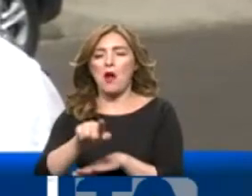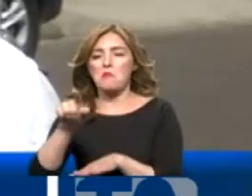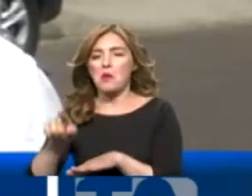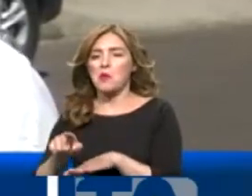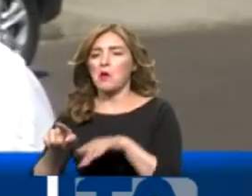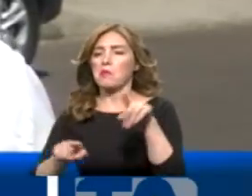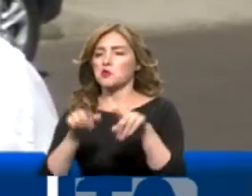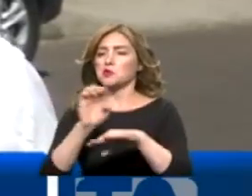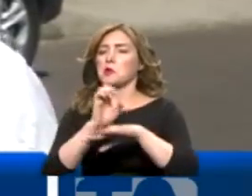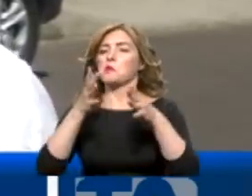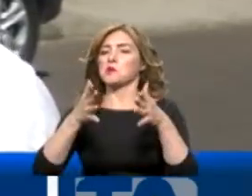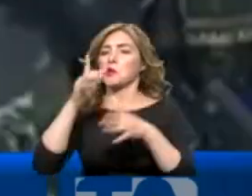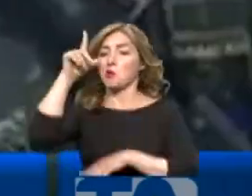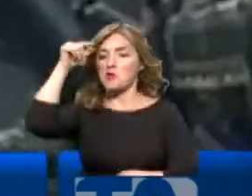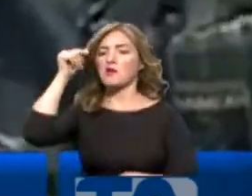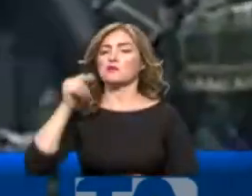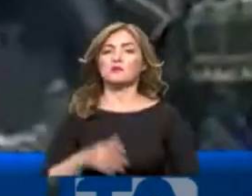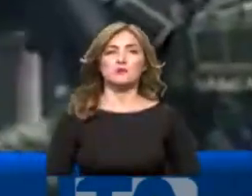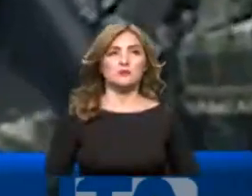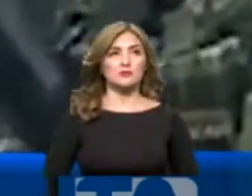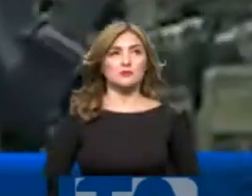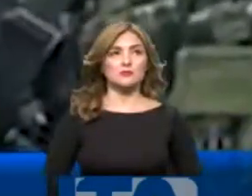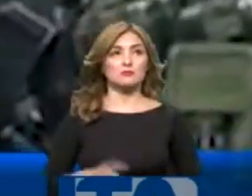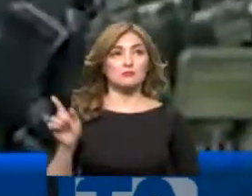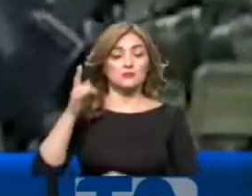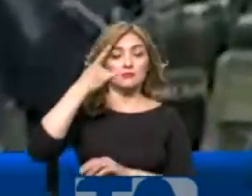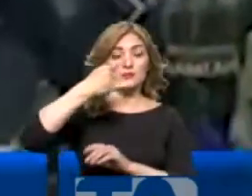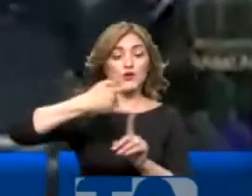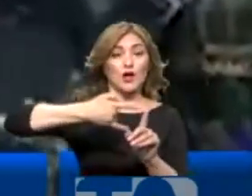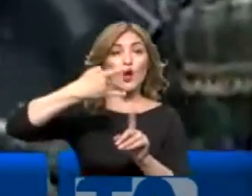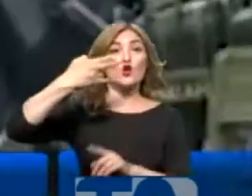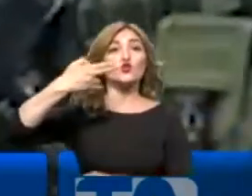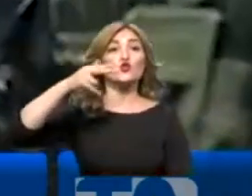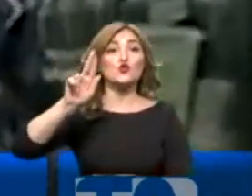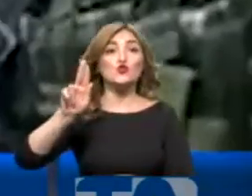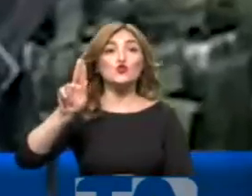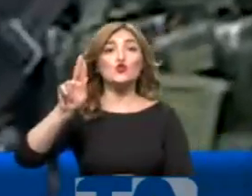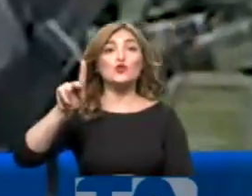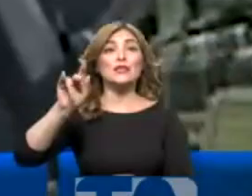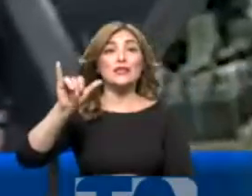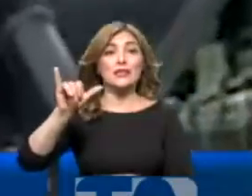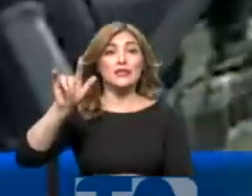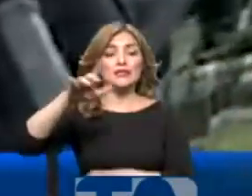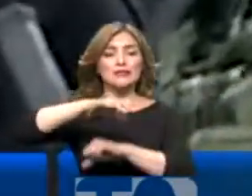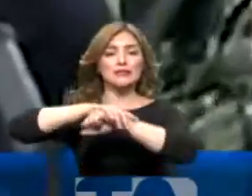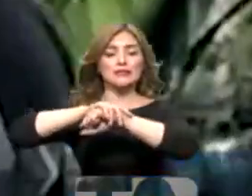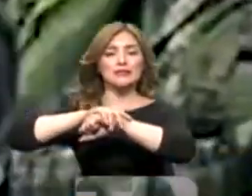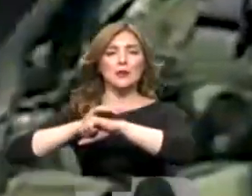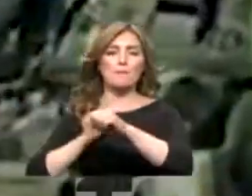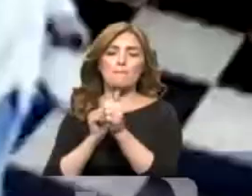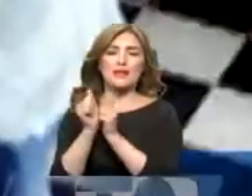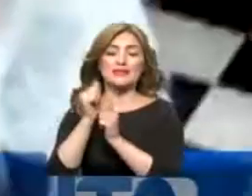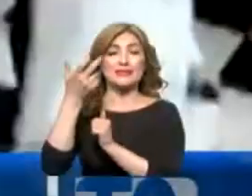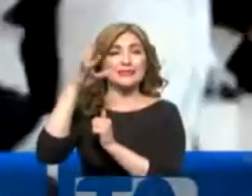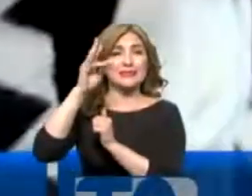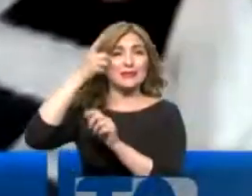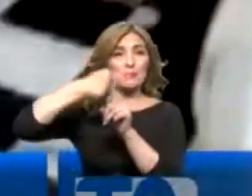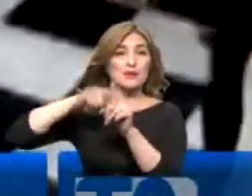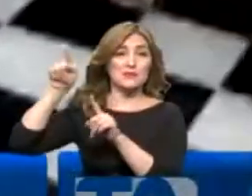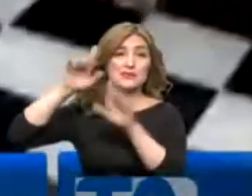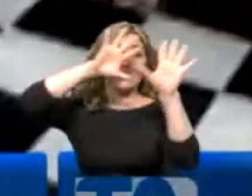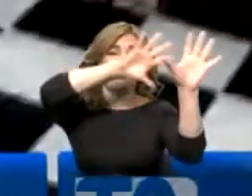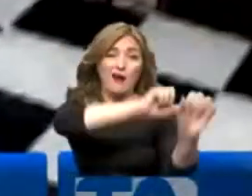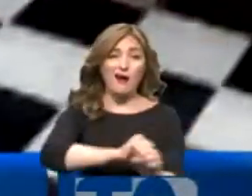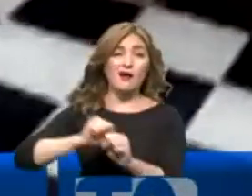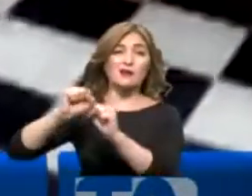responsabilidades de actores ecuatorianos del Estado. La detención de alias Chucky ocurre 17 meses después del secuestro y